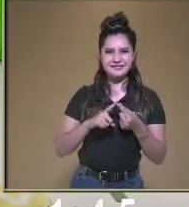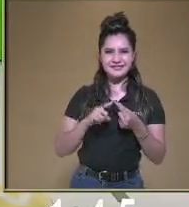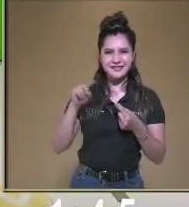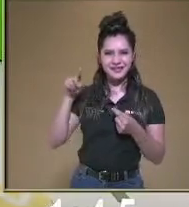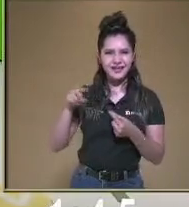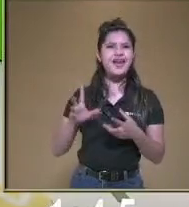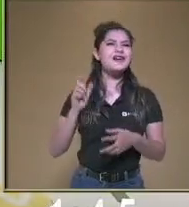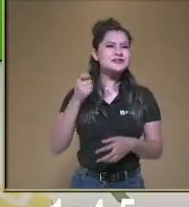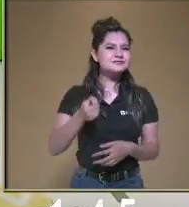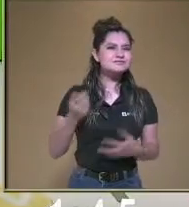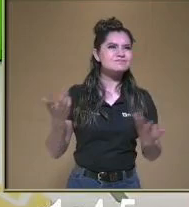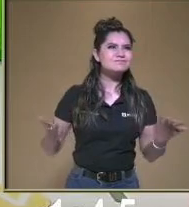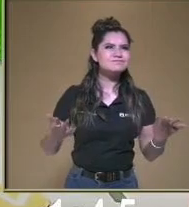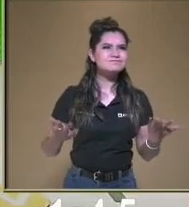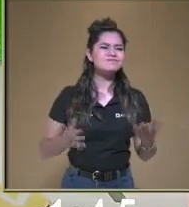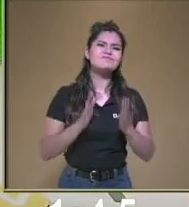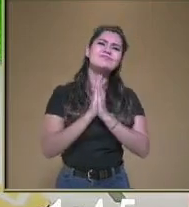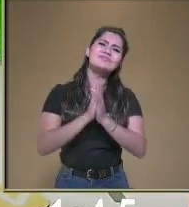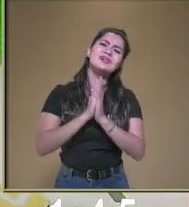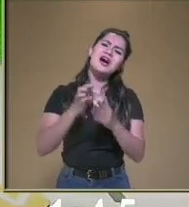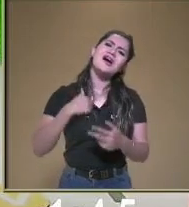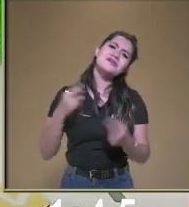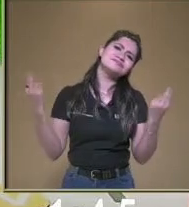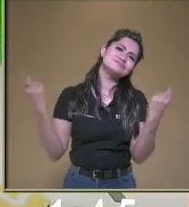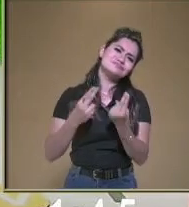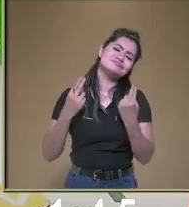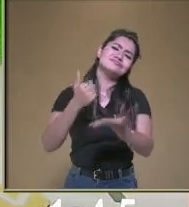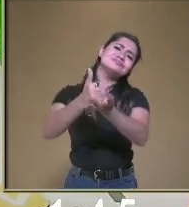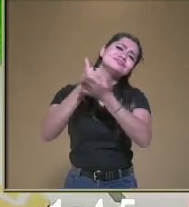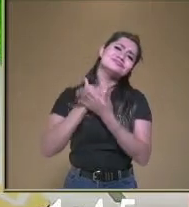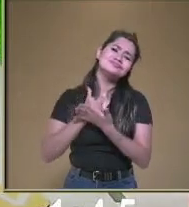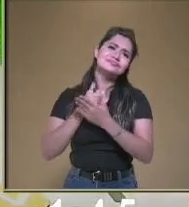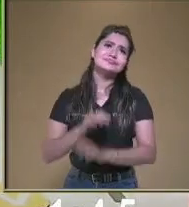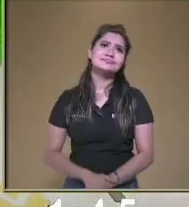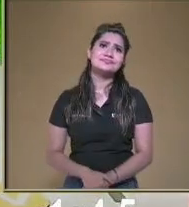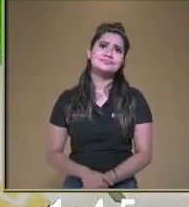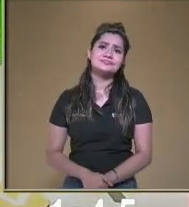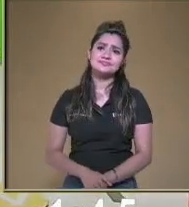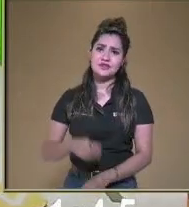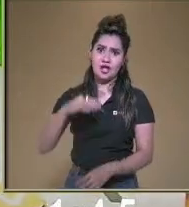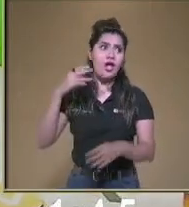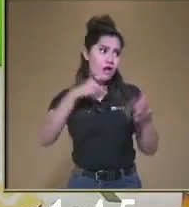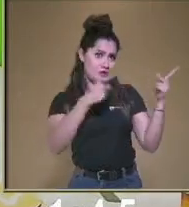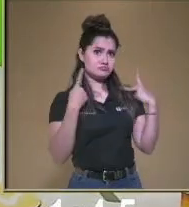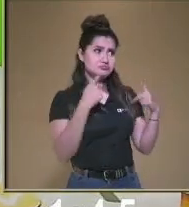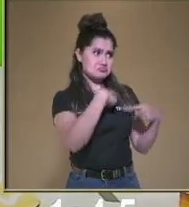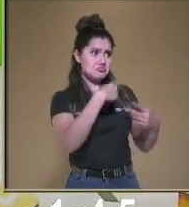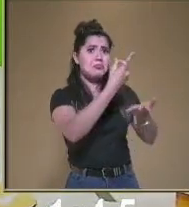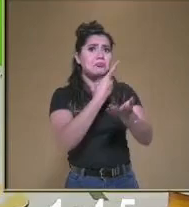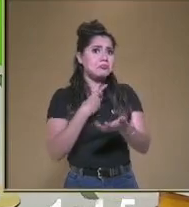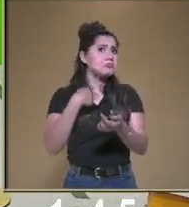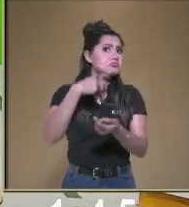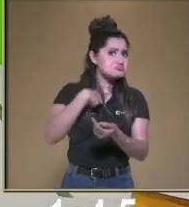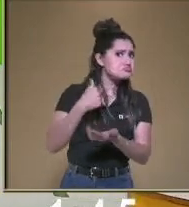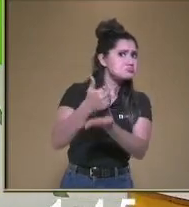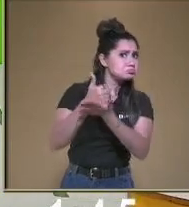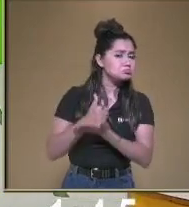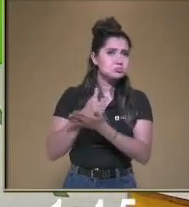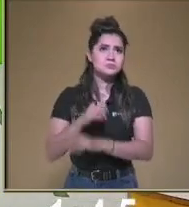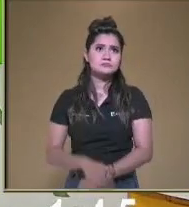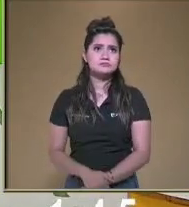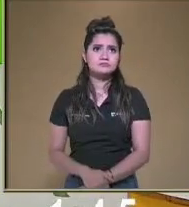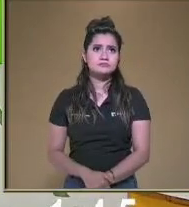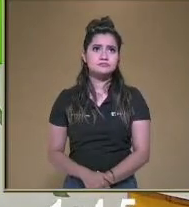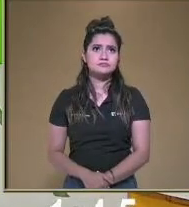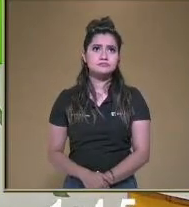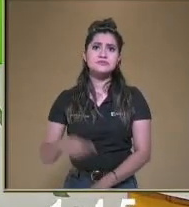trabajando. Ay, por favor, necesito algo. Necesito de su ayuda. Alguien me dijo que usted me podía ayudar. ¿Yo? ¿Pero yo en qué te puedo ayudar? Es que tengo una